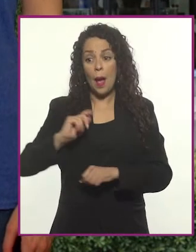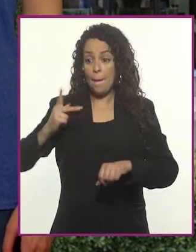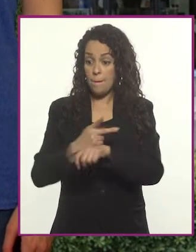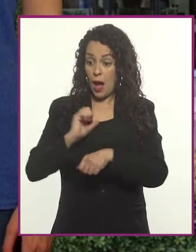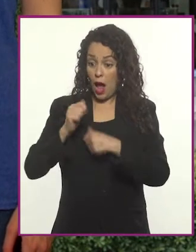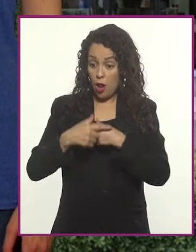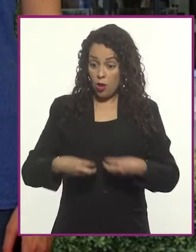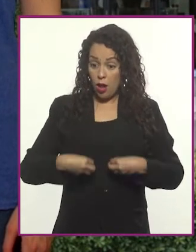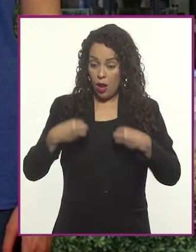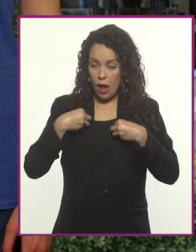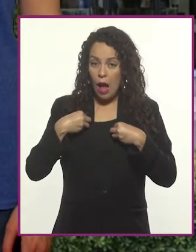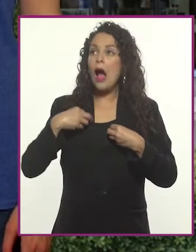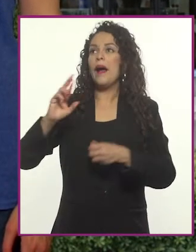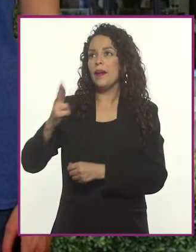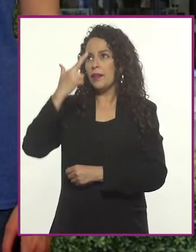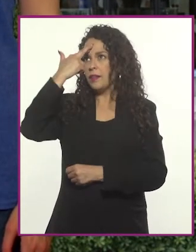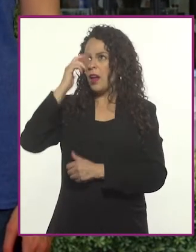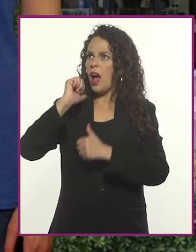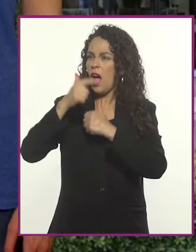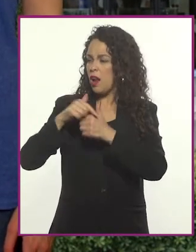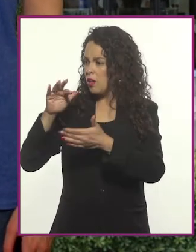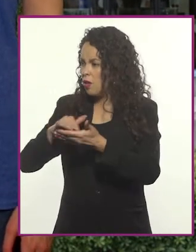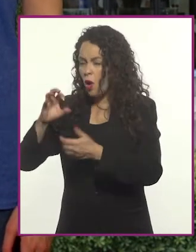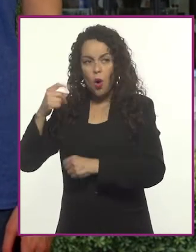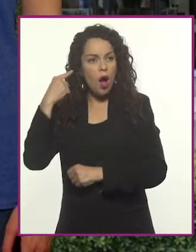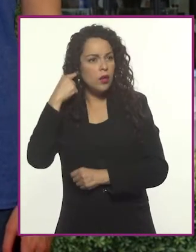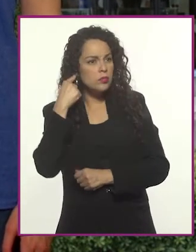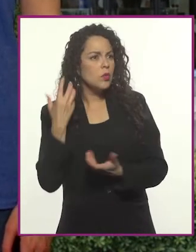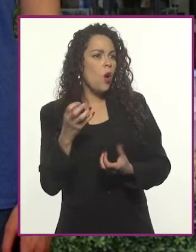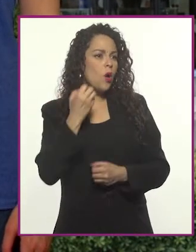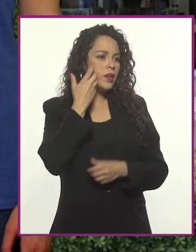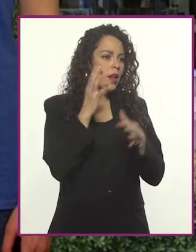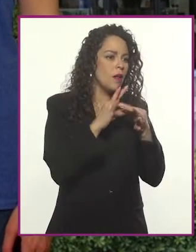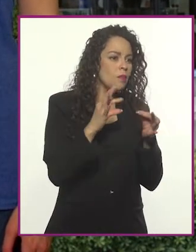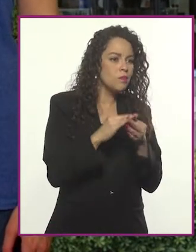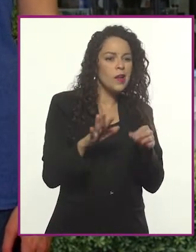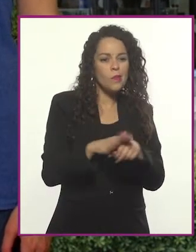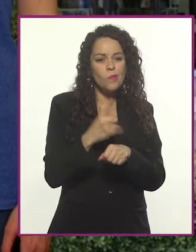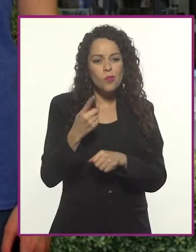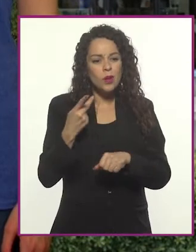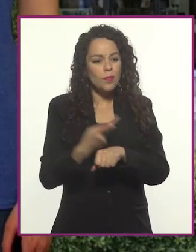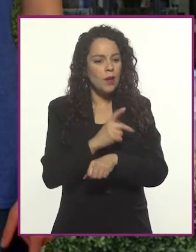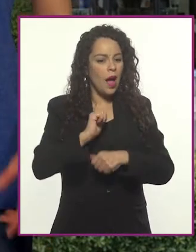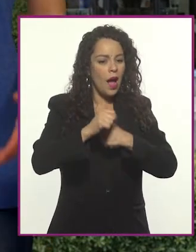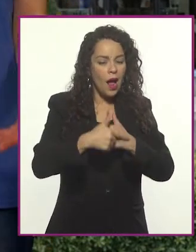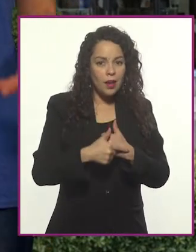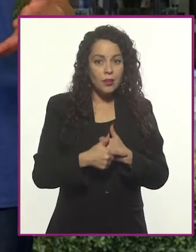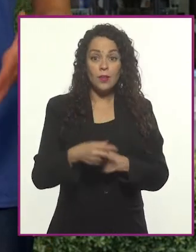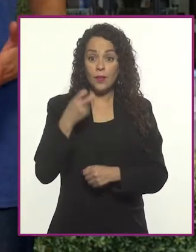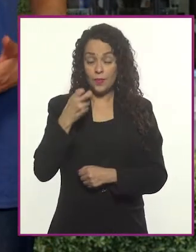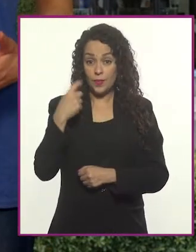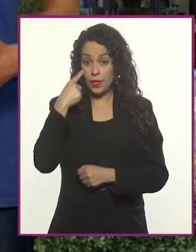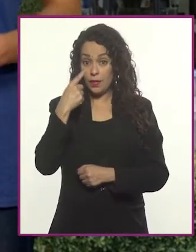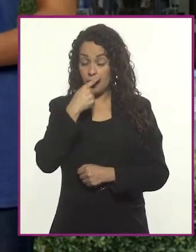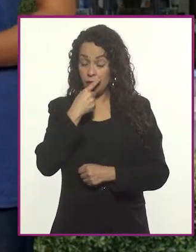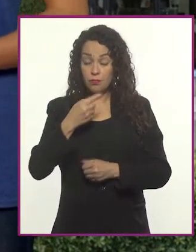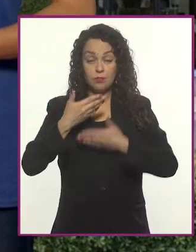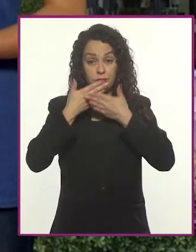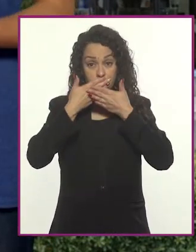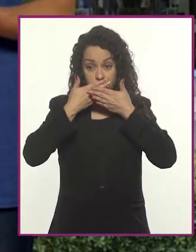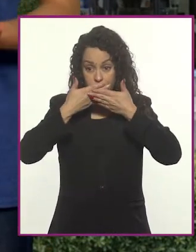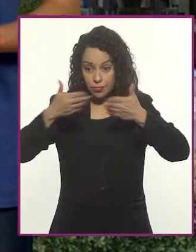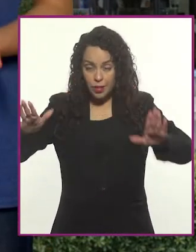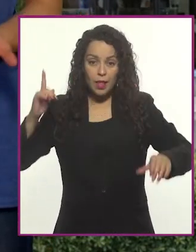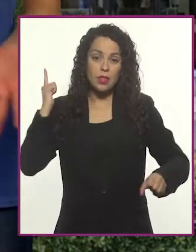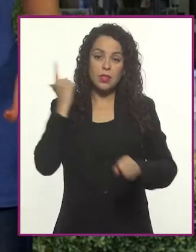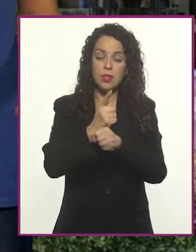sucedió, recordamos algo que leímos o escuchamos, o tratamos de explicar las causas de algún suceso. Y si abrimos los ojos, también podremos